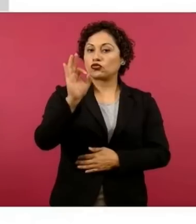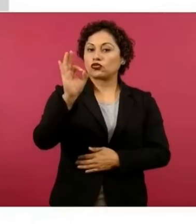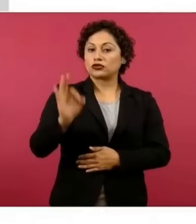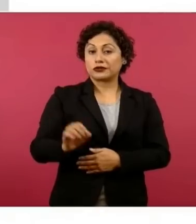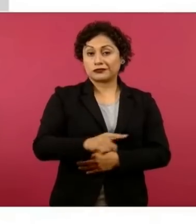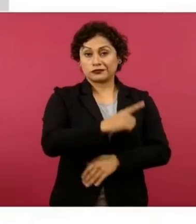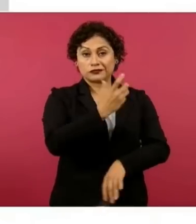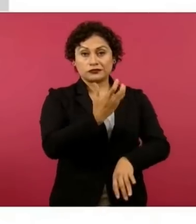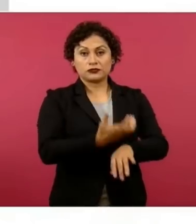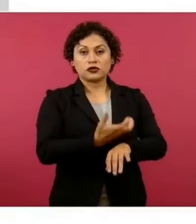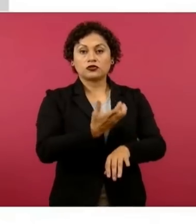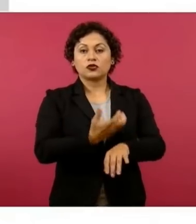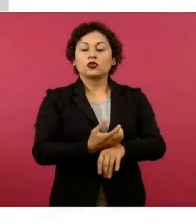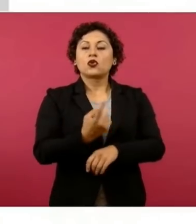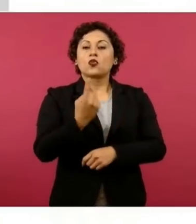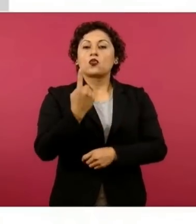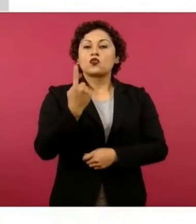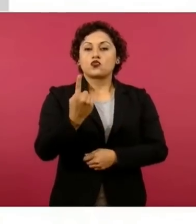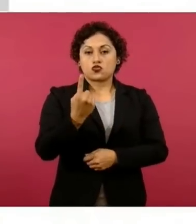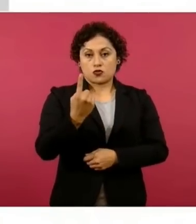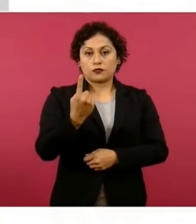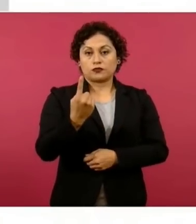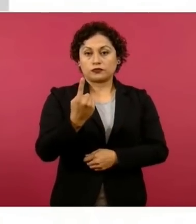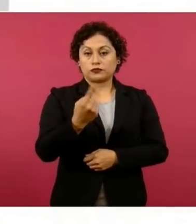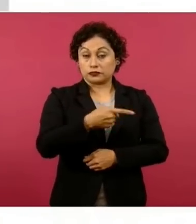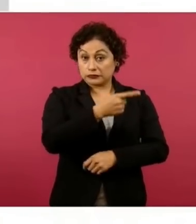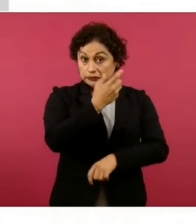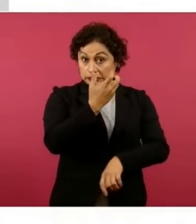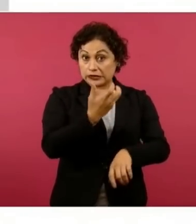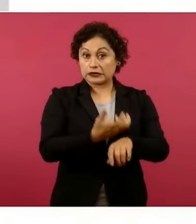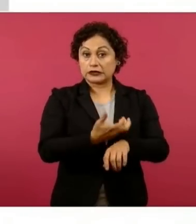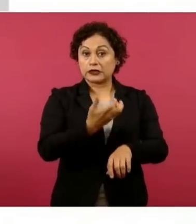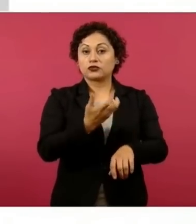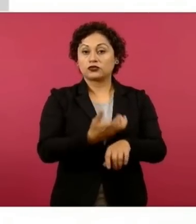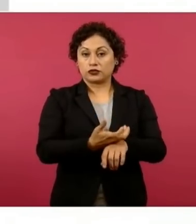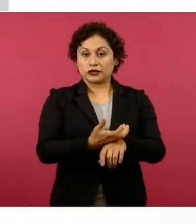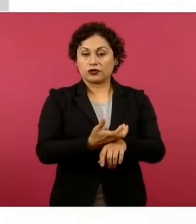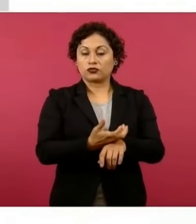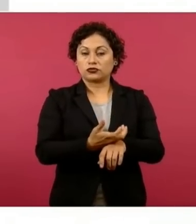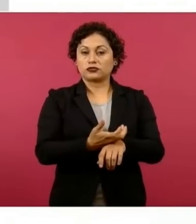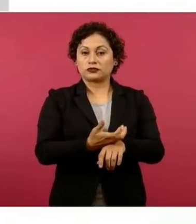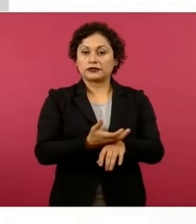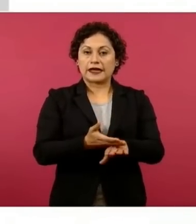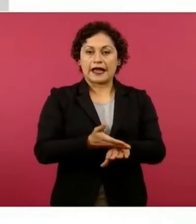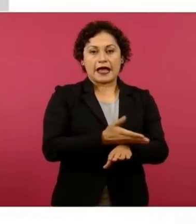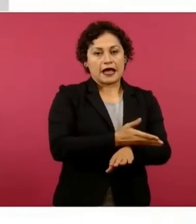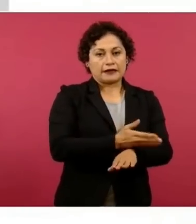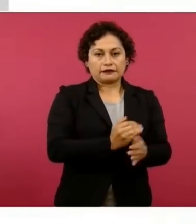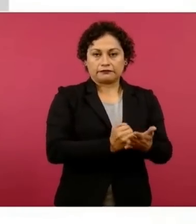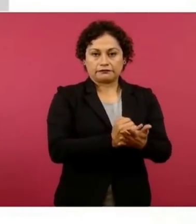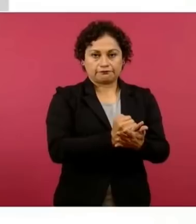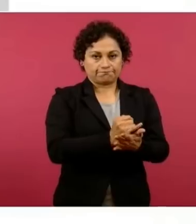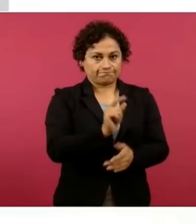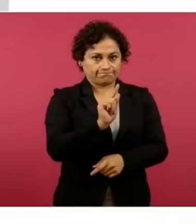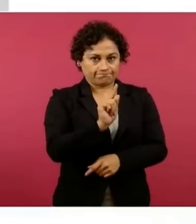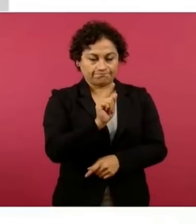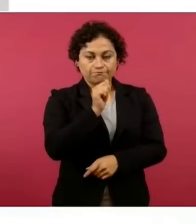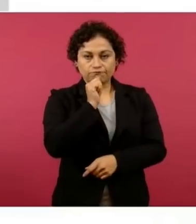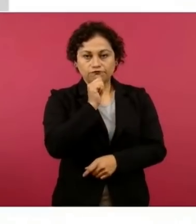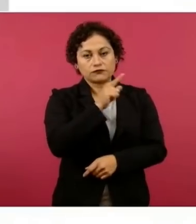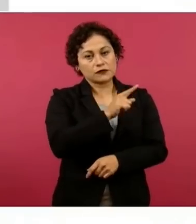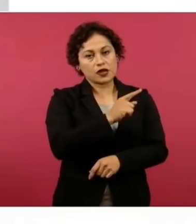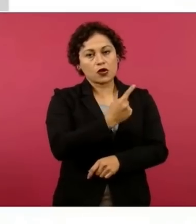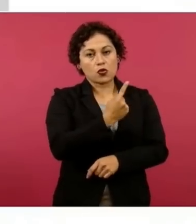Unidos el 1. Estados Unidos, antes de que tomaran la decisión del subsidio, le significaba como